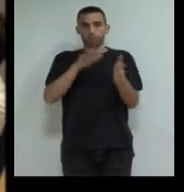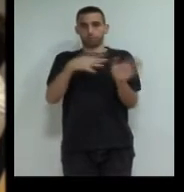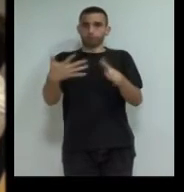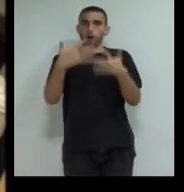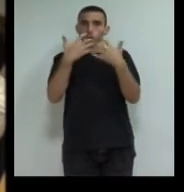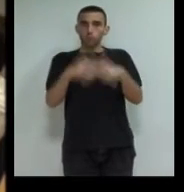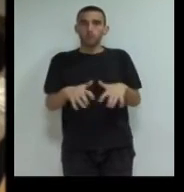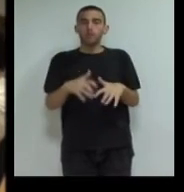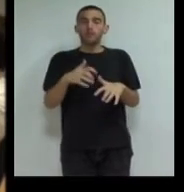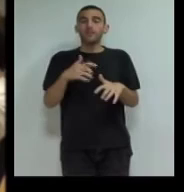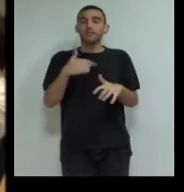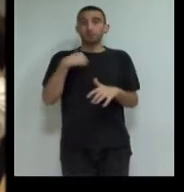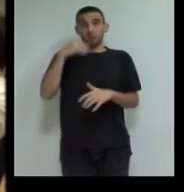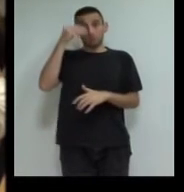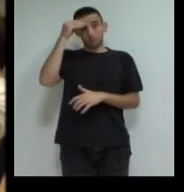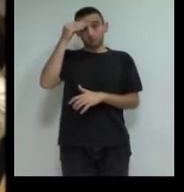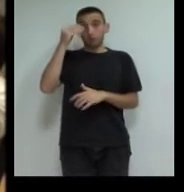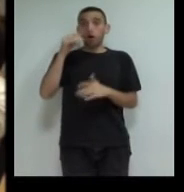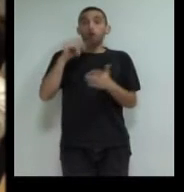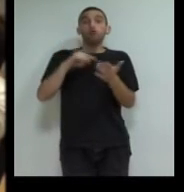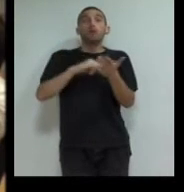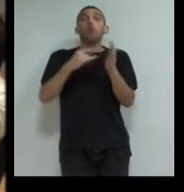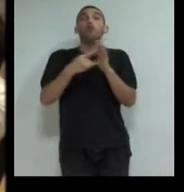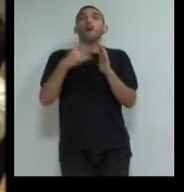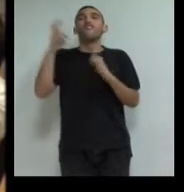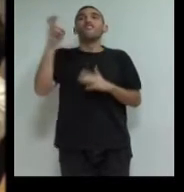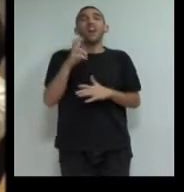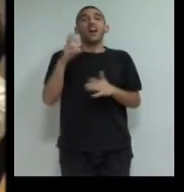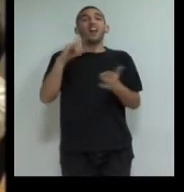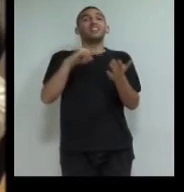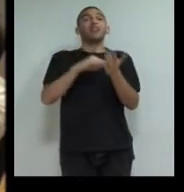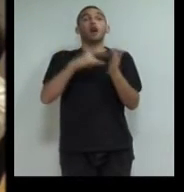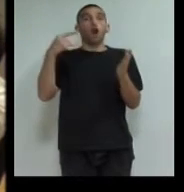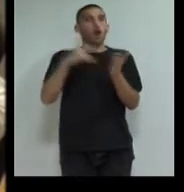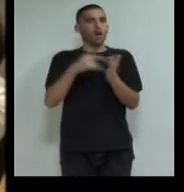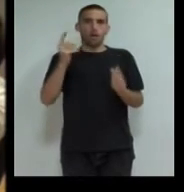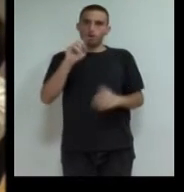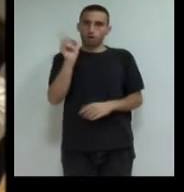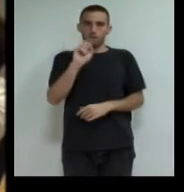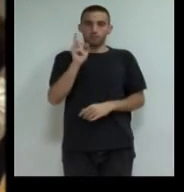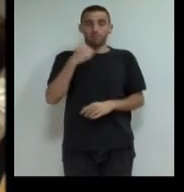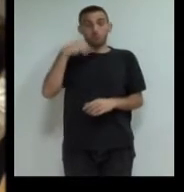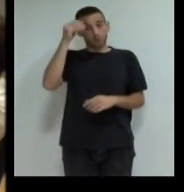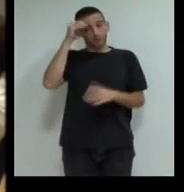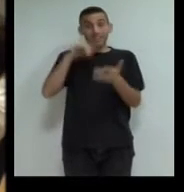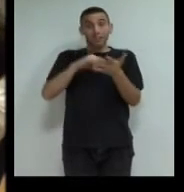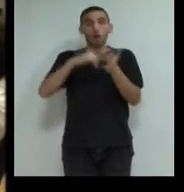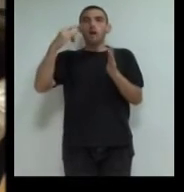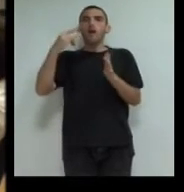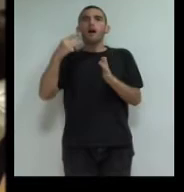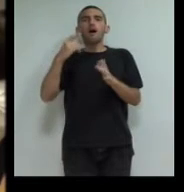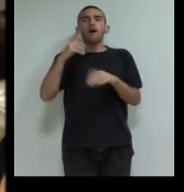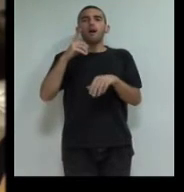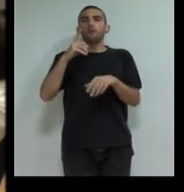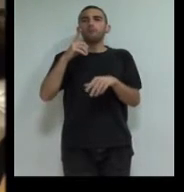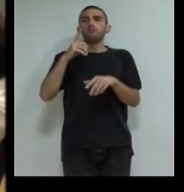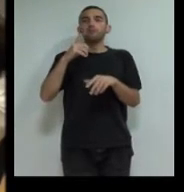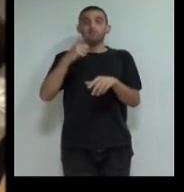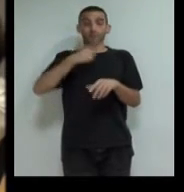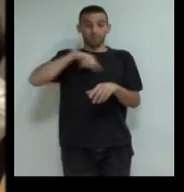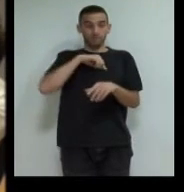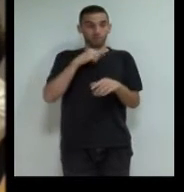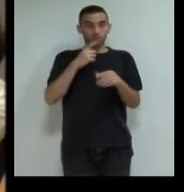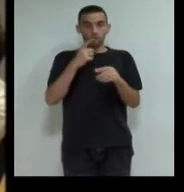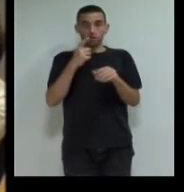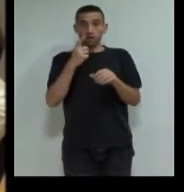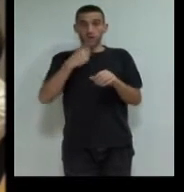La respuesta no está en la tecnología. La tecnología va muy por delante del resto de los actores que intervienen